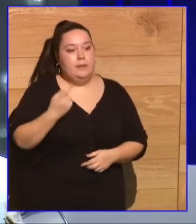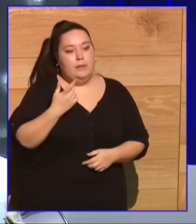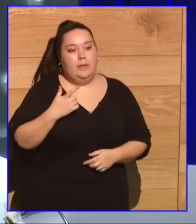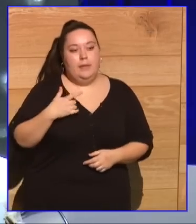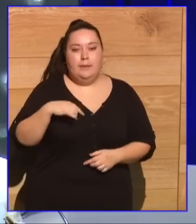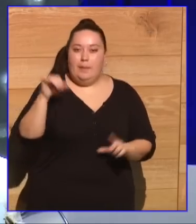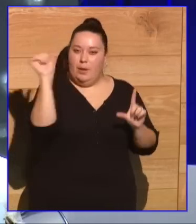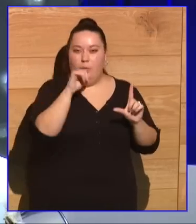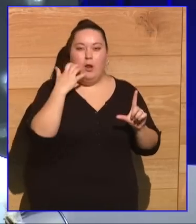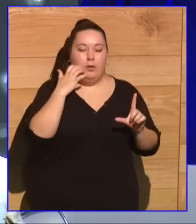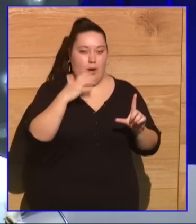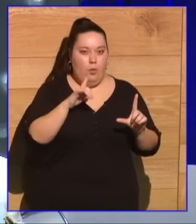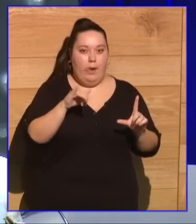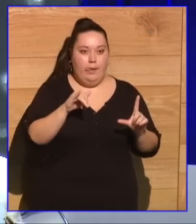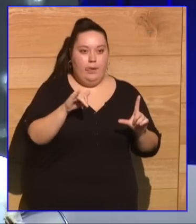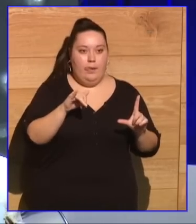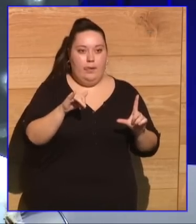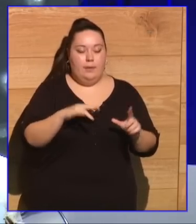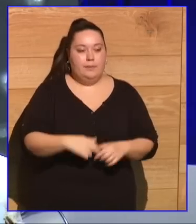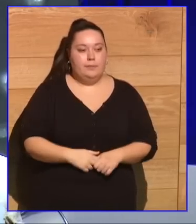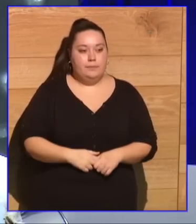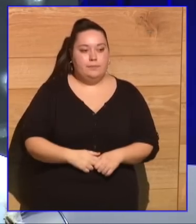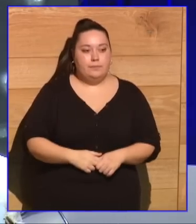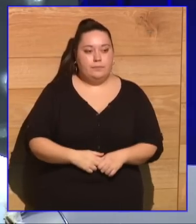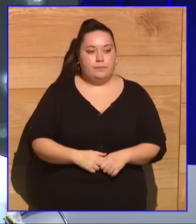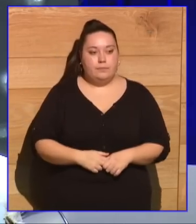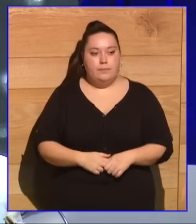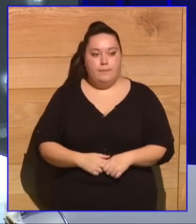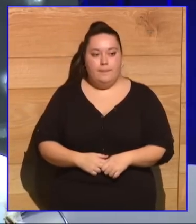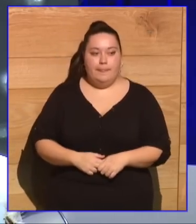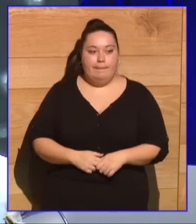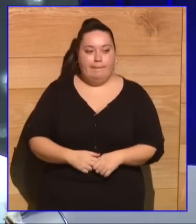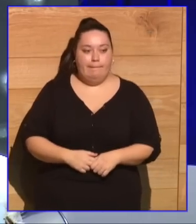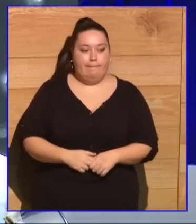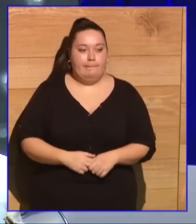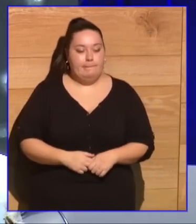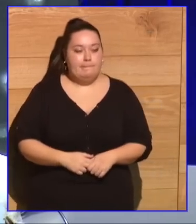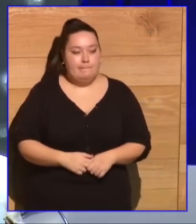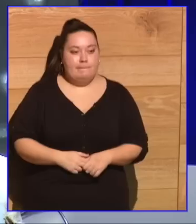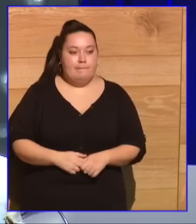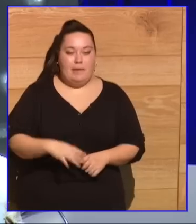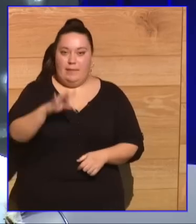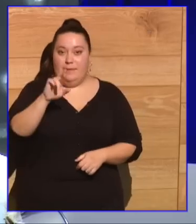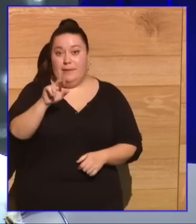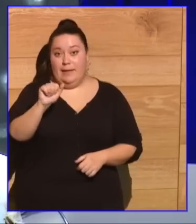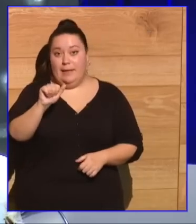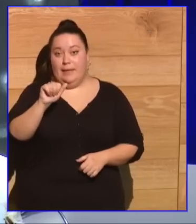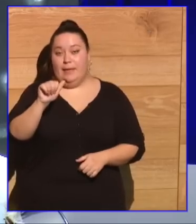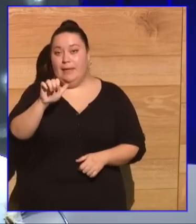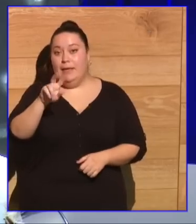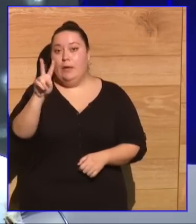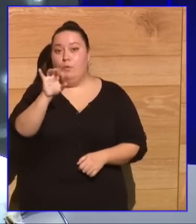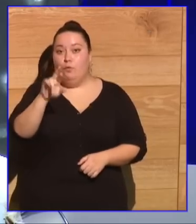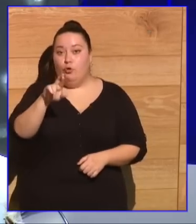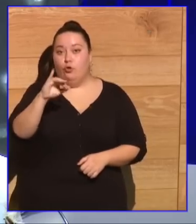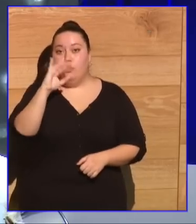a la película que sigue siendo perviviente ahora, que es Trevor Jones, perdón. Iba a decir Terry Jones. Trevor Jones. Molaría. Yo recuerdo cuando vi esta